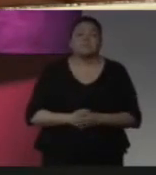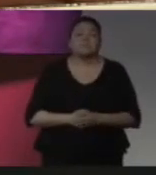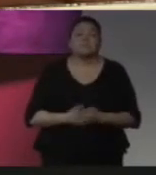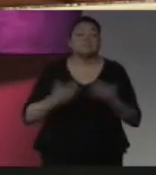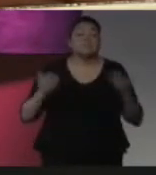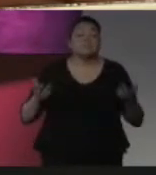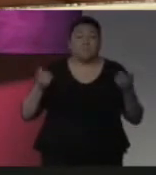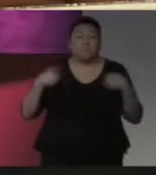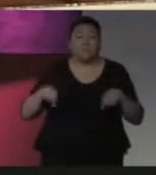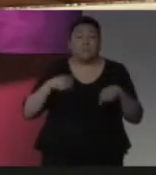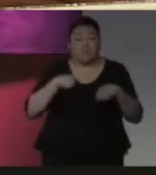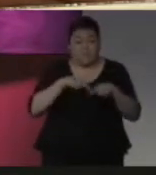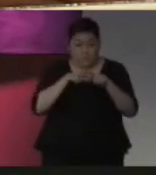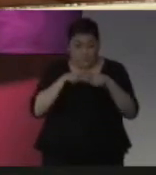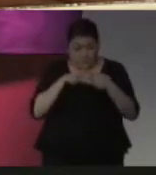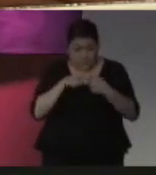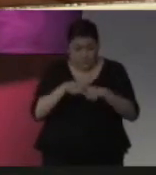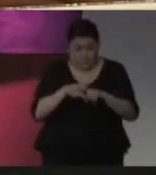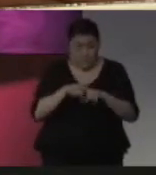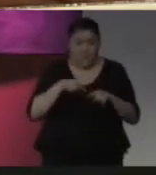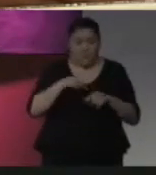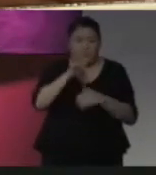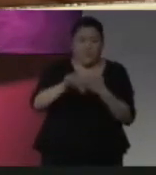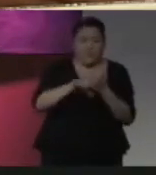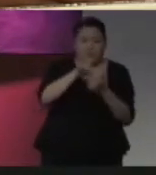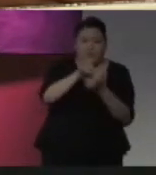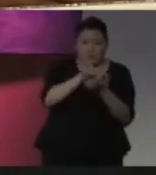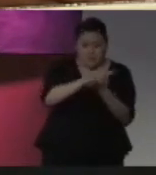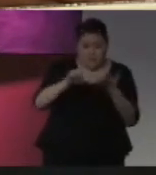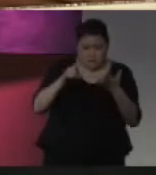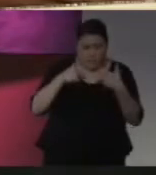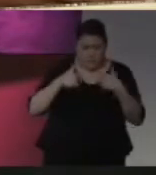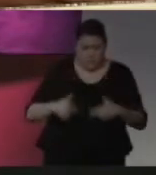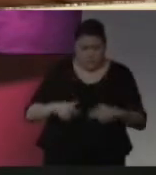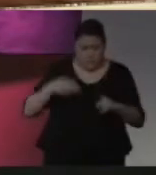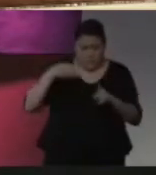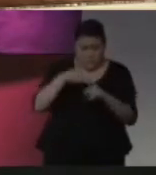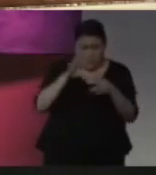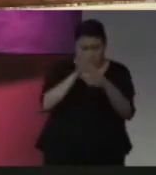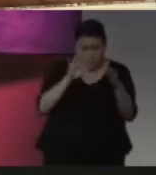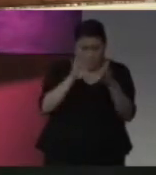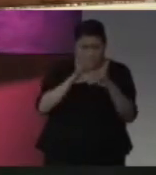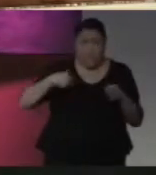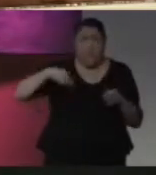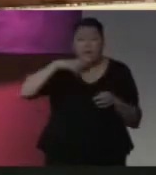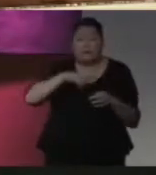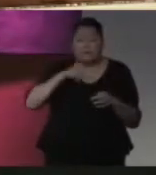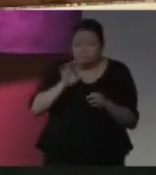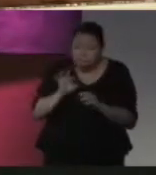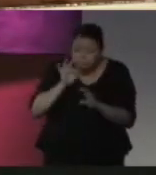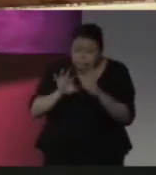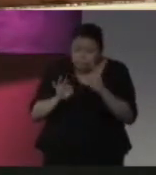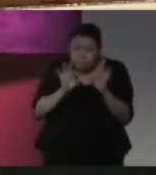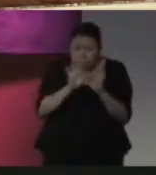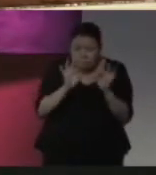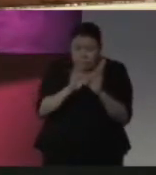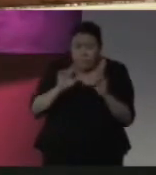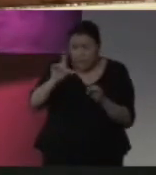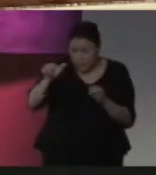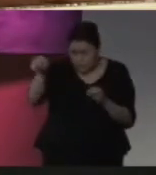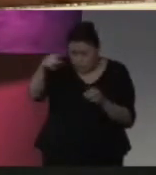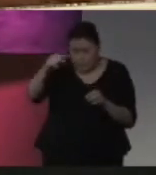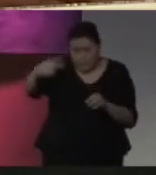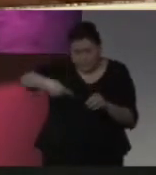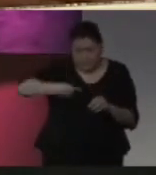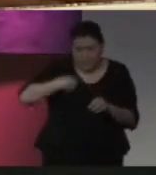Empiezo por la experiencia del Centro de Derechos. Voy a correr un poco y voy a resumir mucho. Ya me preguntarán ustedes.